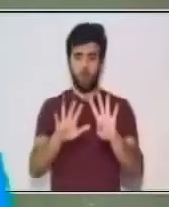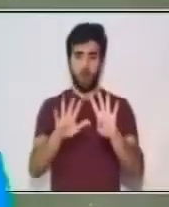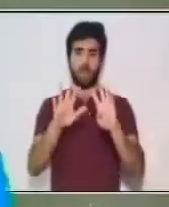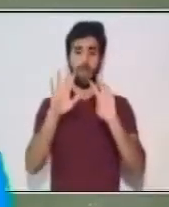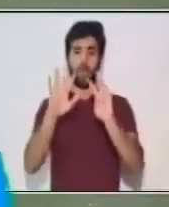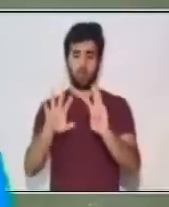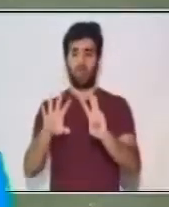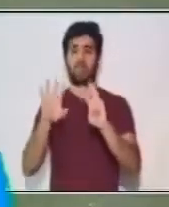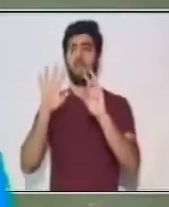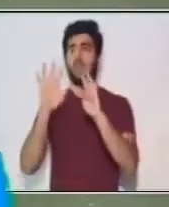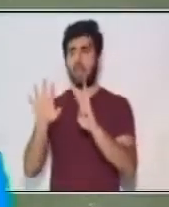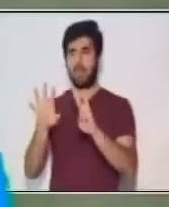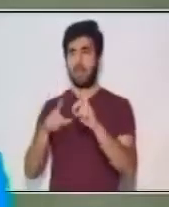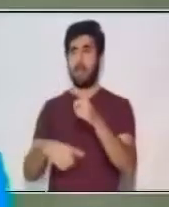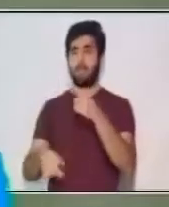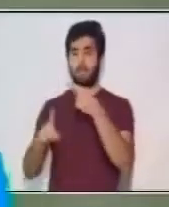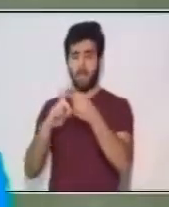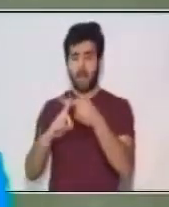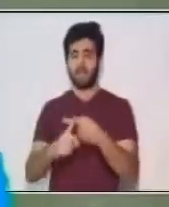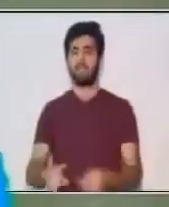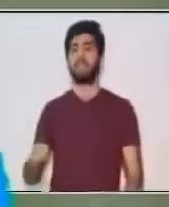987 más 5.